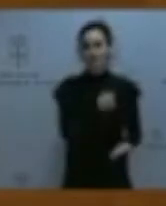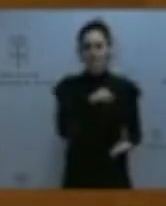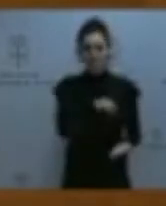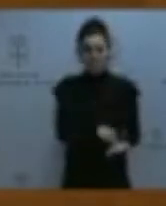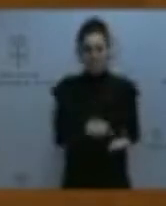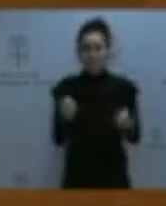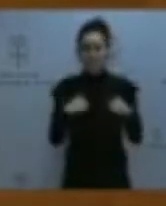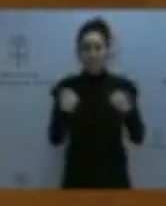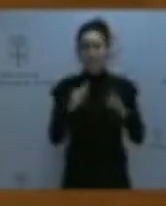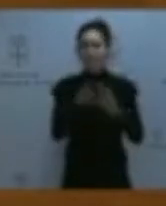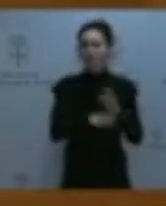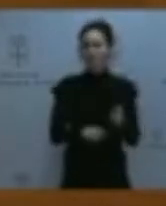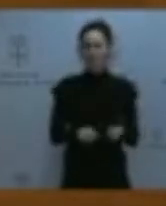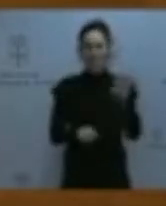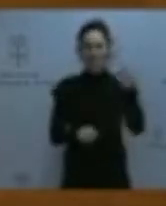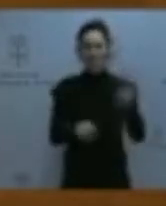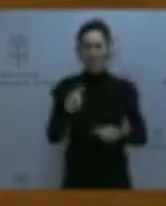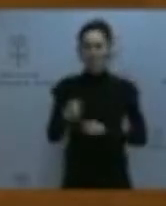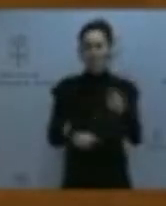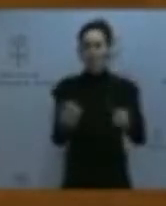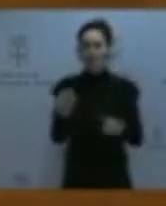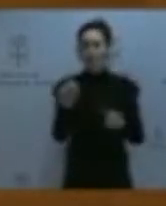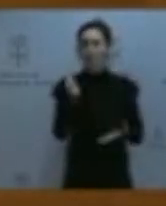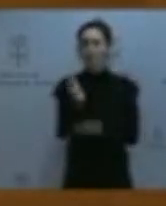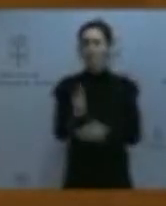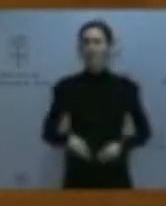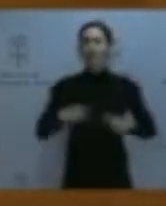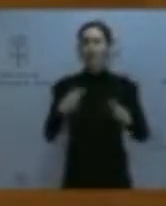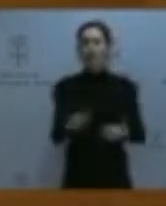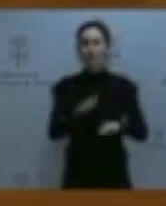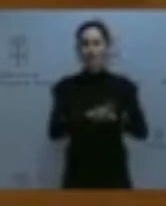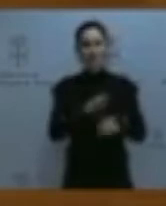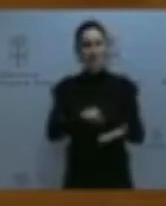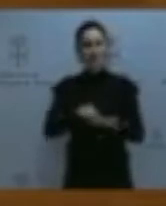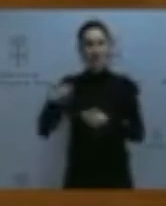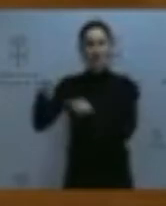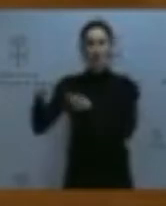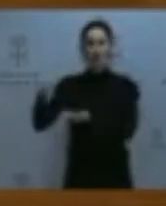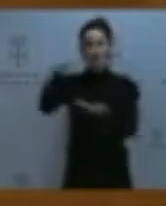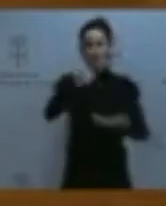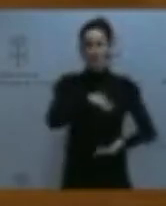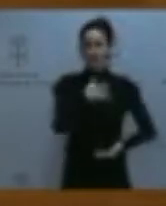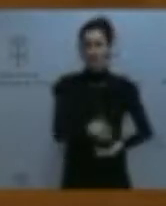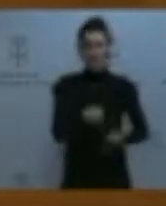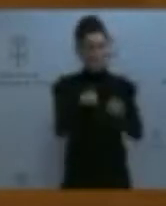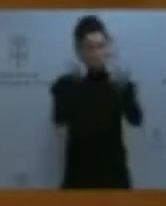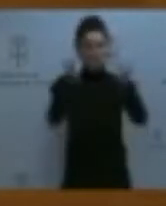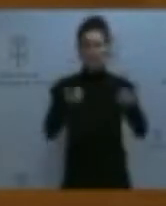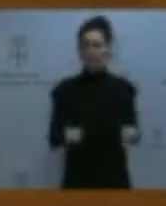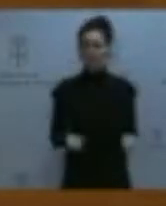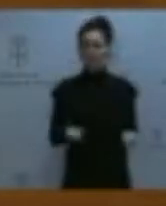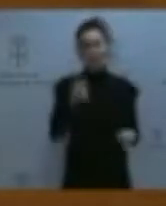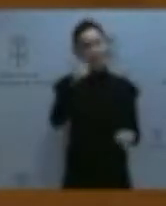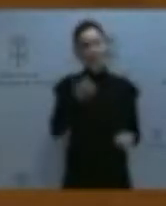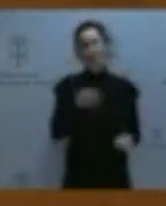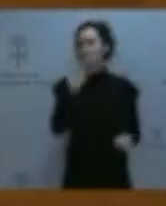condiciones son muy pocas las familias que se ven obligadas a pagar impuestos por sucesiones y donaciones. Seamos realistas y digamos la